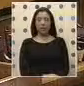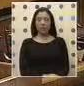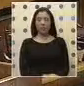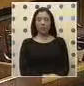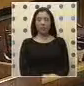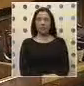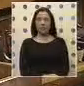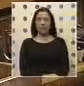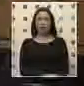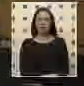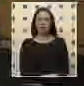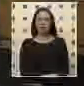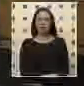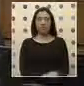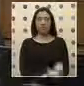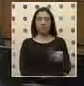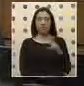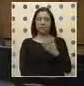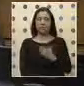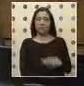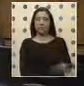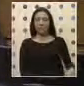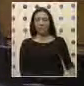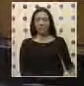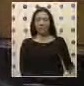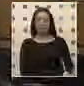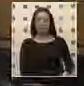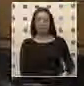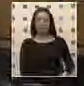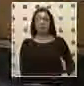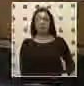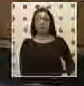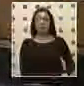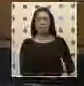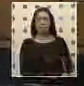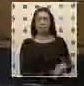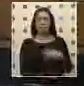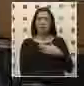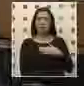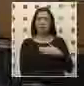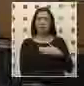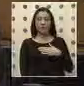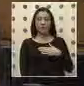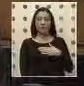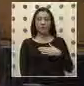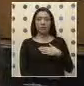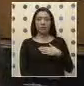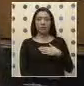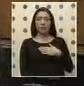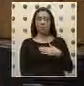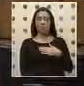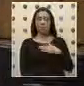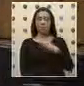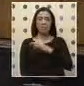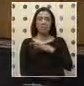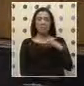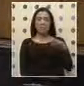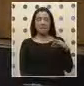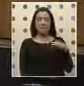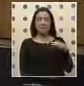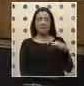Señor Presidente, quisiera pedir por su intermedio al Ministro del Interior,